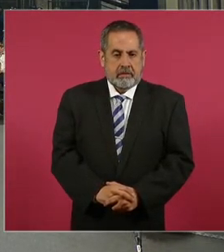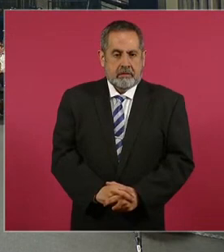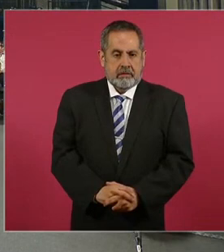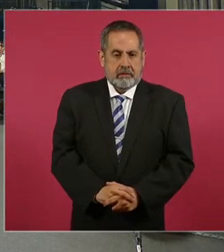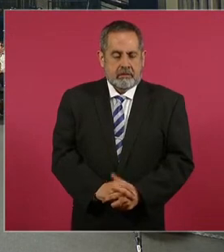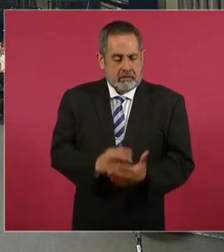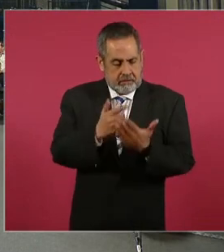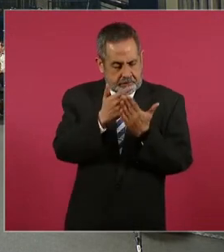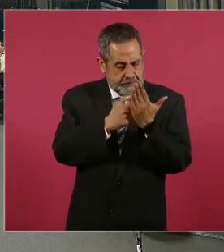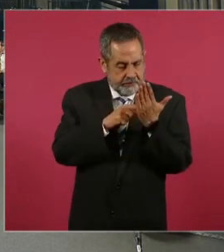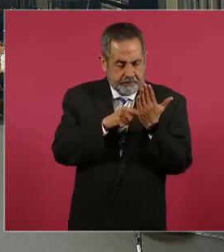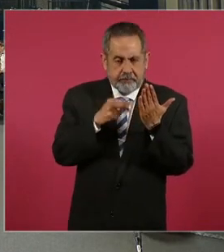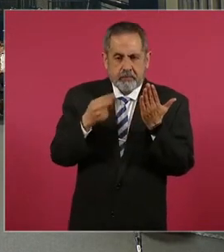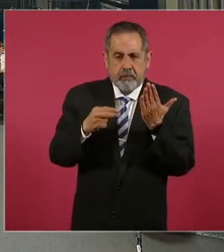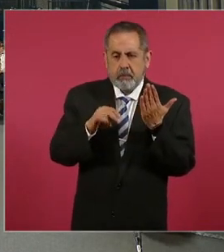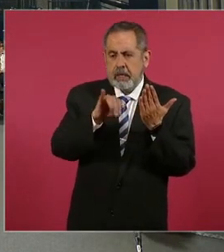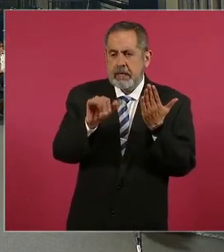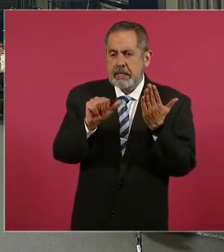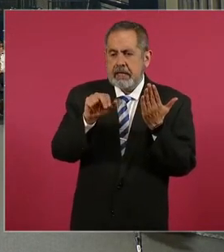Janet